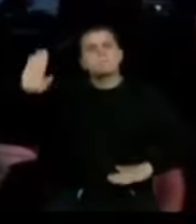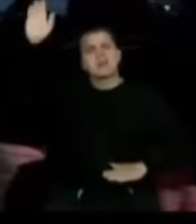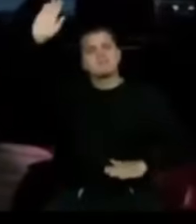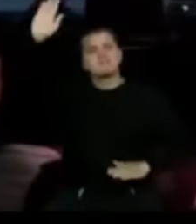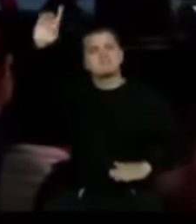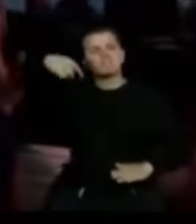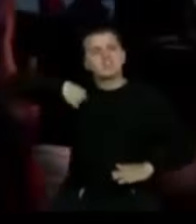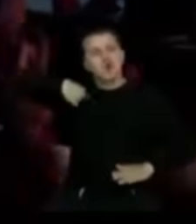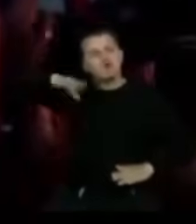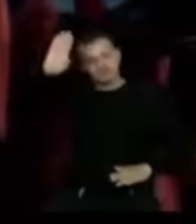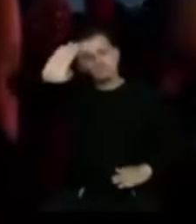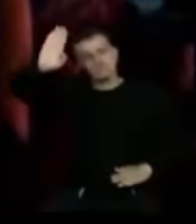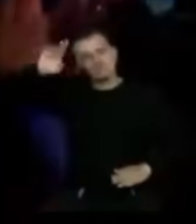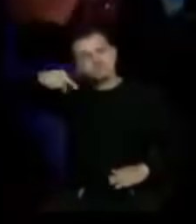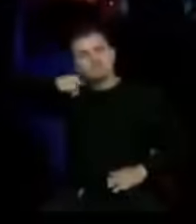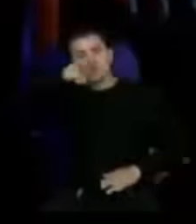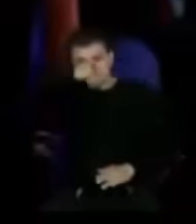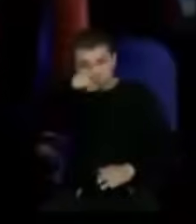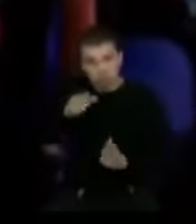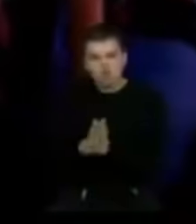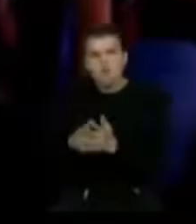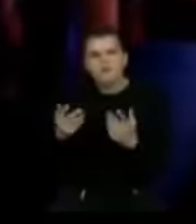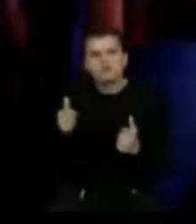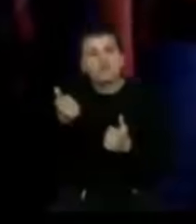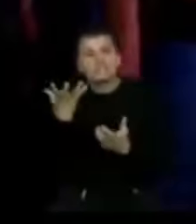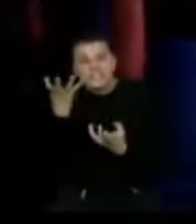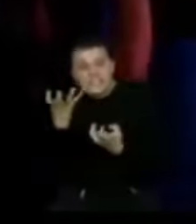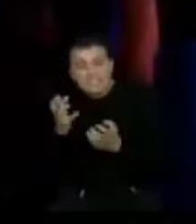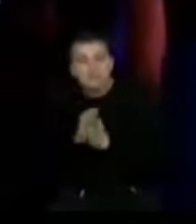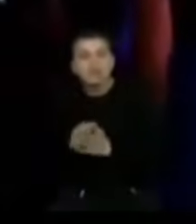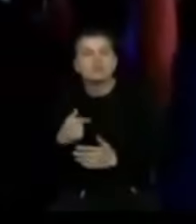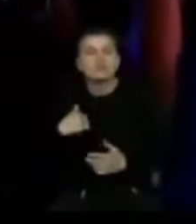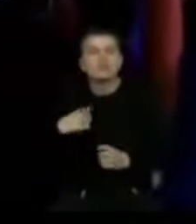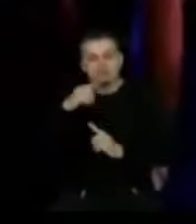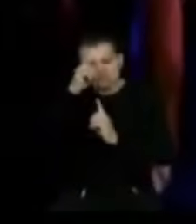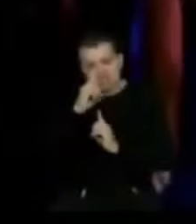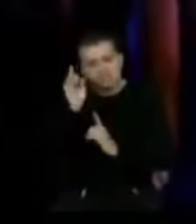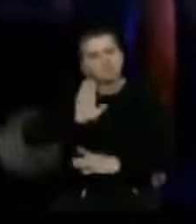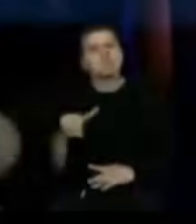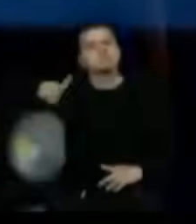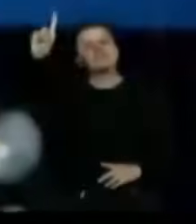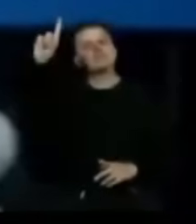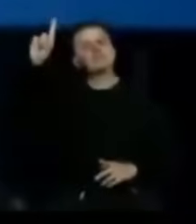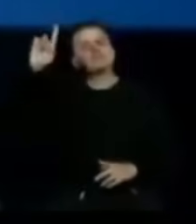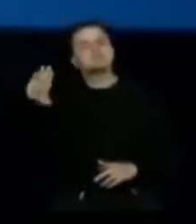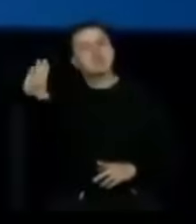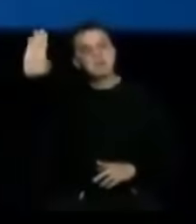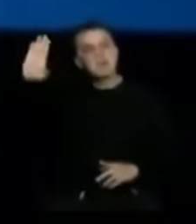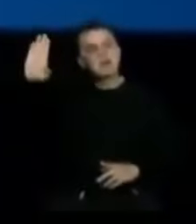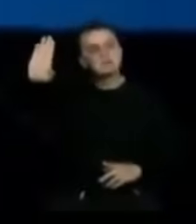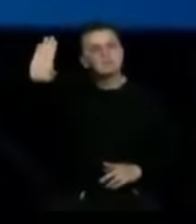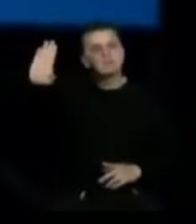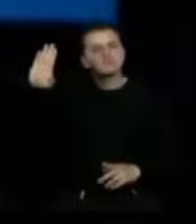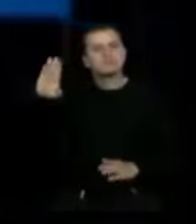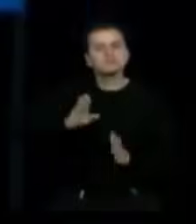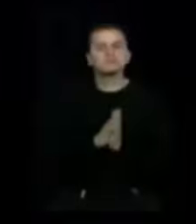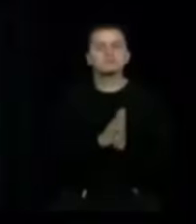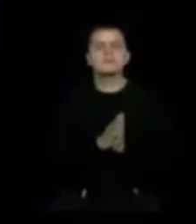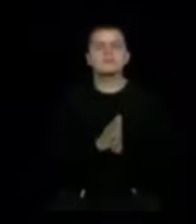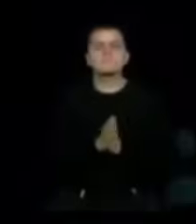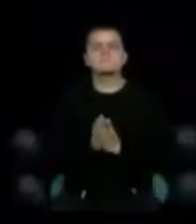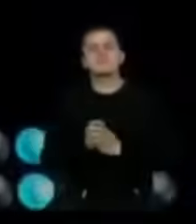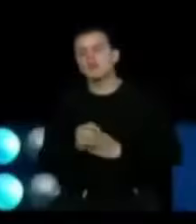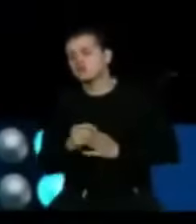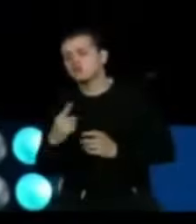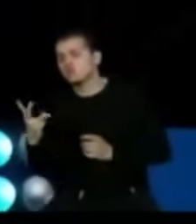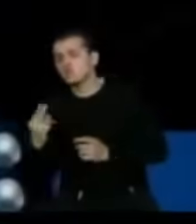mano bien en alta, levanta una mano. Gloria a tu nombre, Jesús. Gracias, Espíritu Santo. Esto